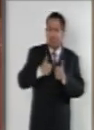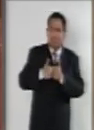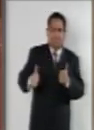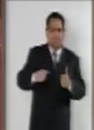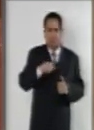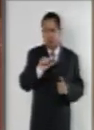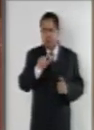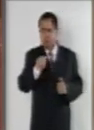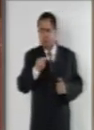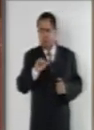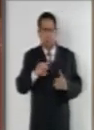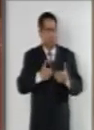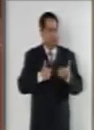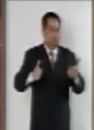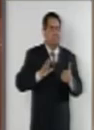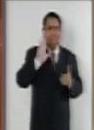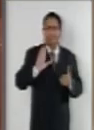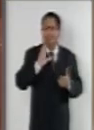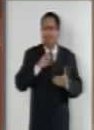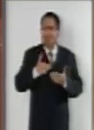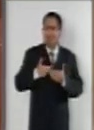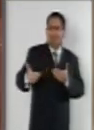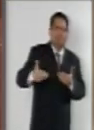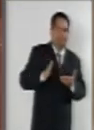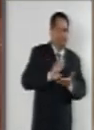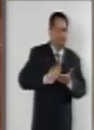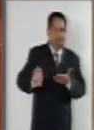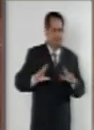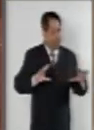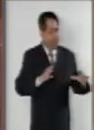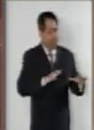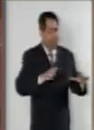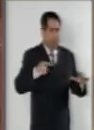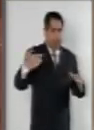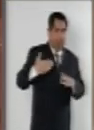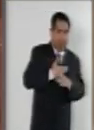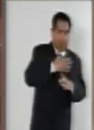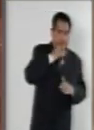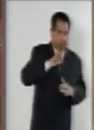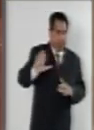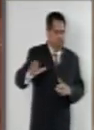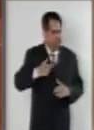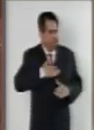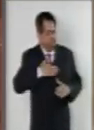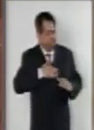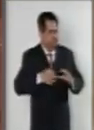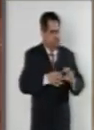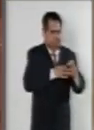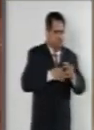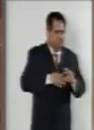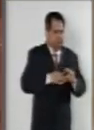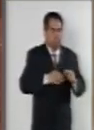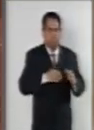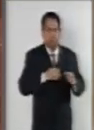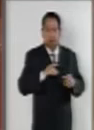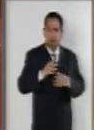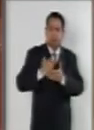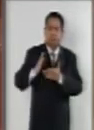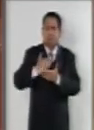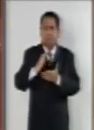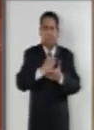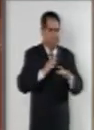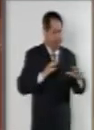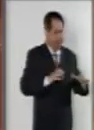una área aislada, que no se organiza ni se integra con el resto de la entidad y están